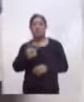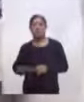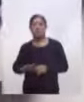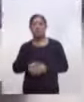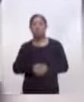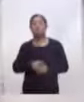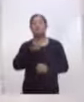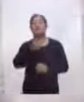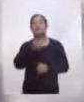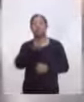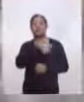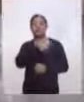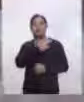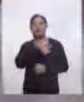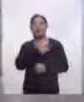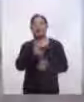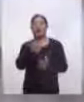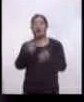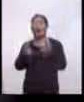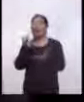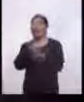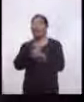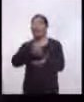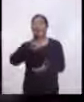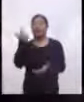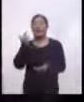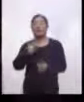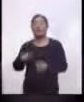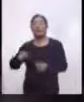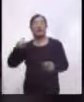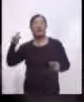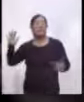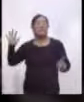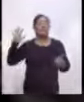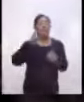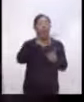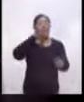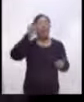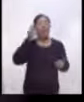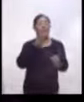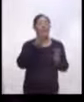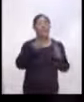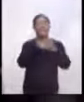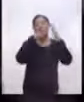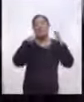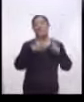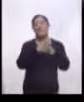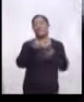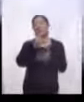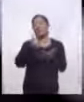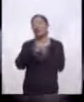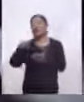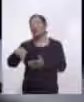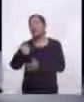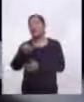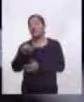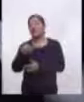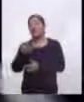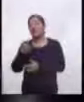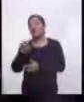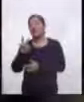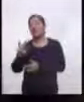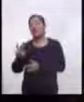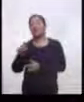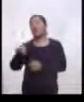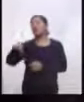de 18 heridos, algunos en estado grave. El ataque se produjo en la zona cercana a la ciudad de Mared, al-Musri, al norte de la ciudad